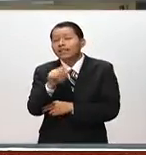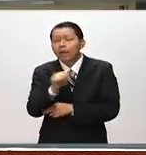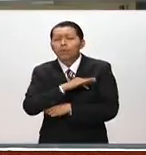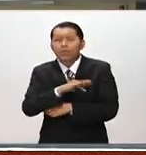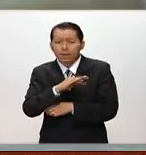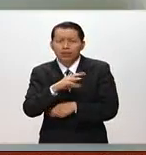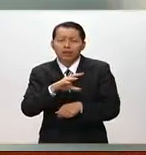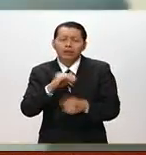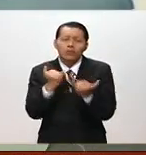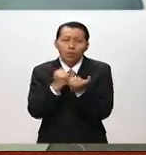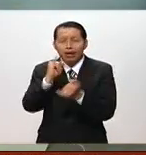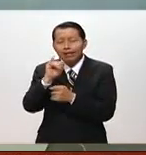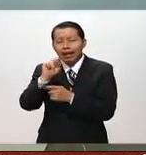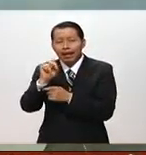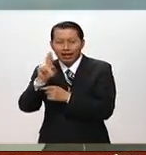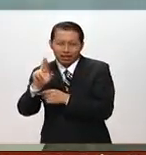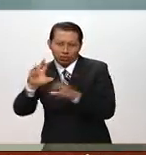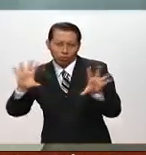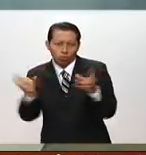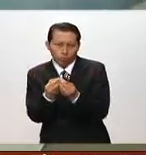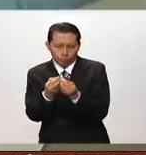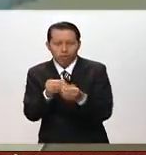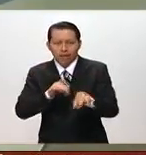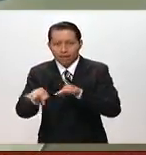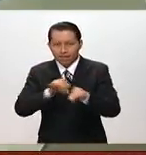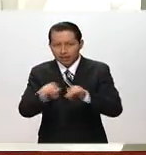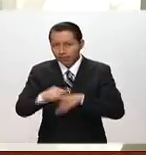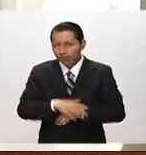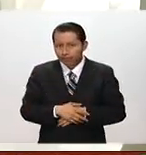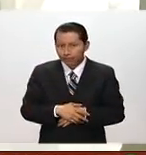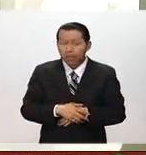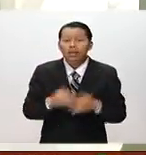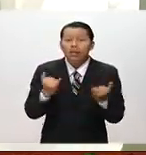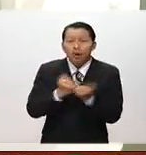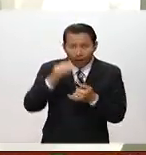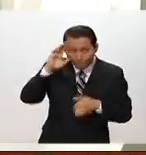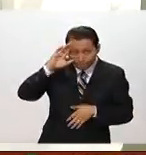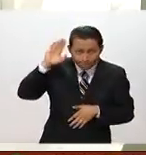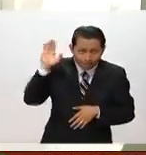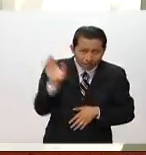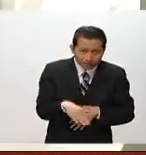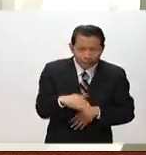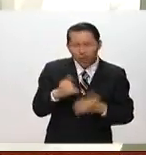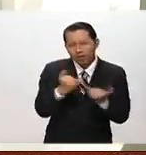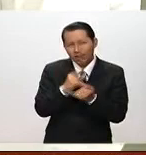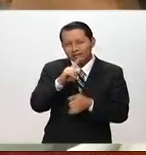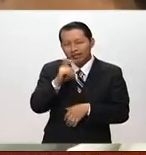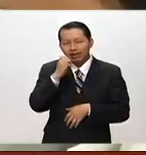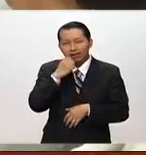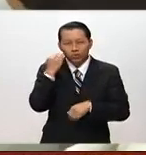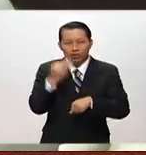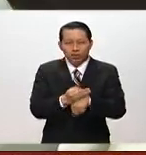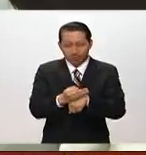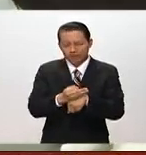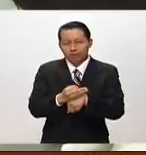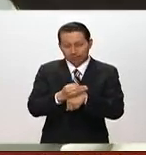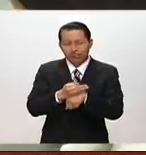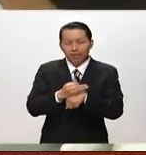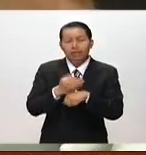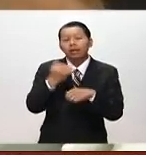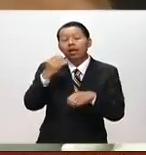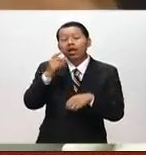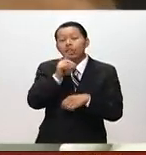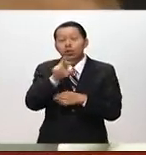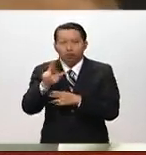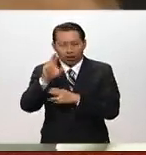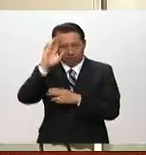de Rehabilitación. La excelencia en investigación y posgrados con los que cuentan 100 estudiantes de doctorado y 80 de maestría son